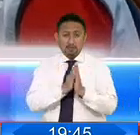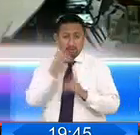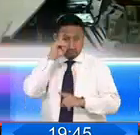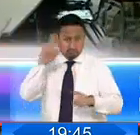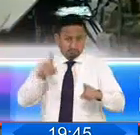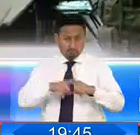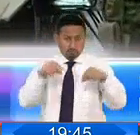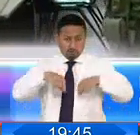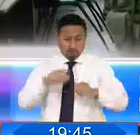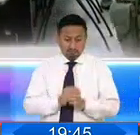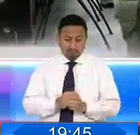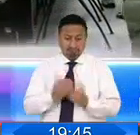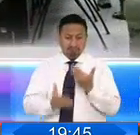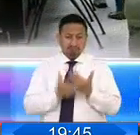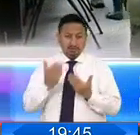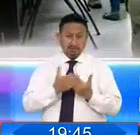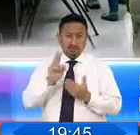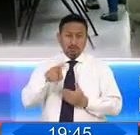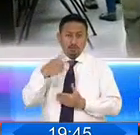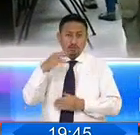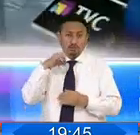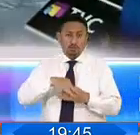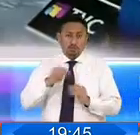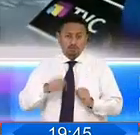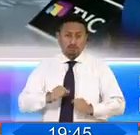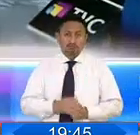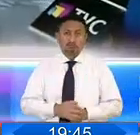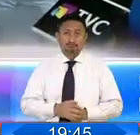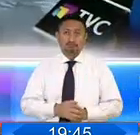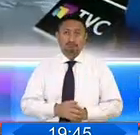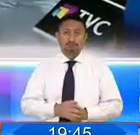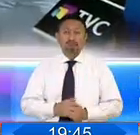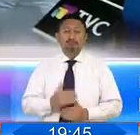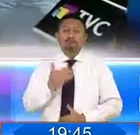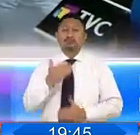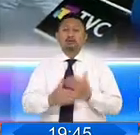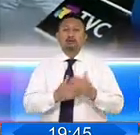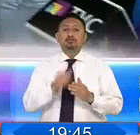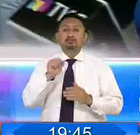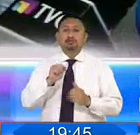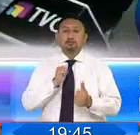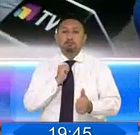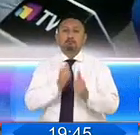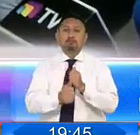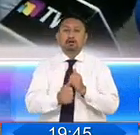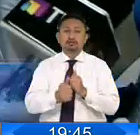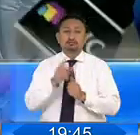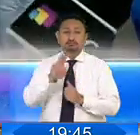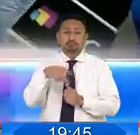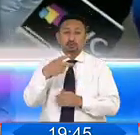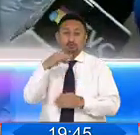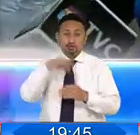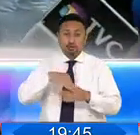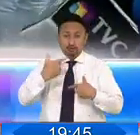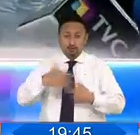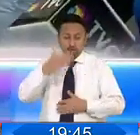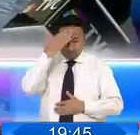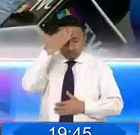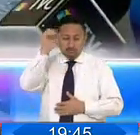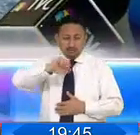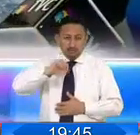objeción fácilmente estarán en la segunda vuelta. Más allá de alcanzar o no, que nosotros estamos conscientes que vamos